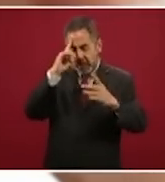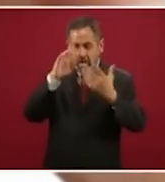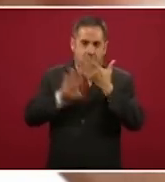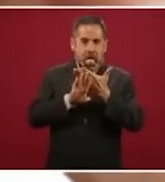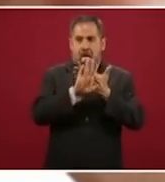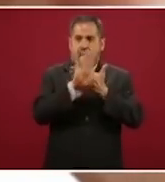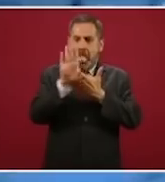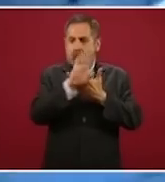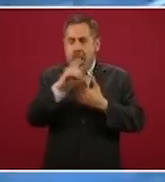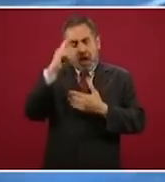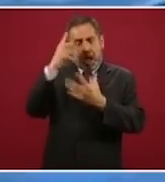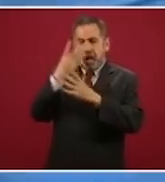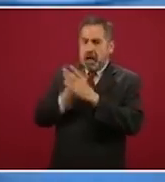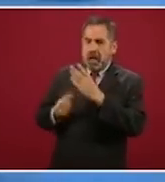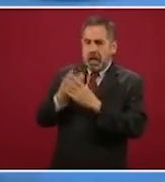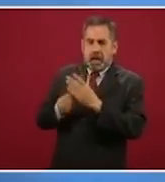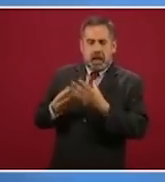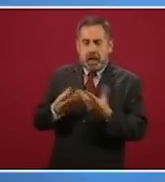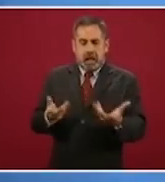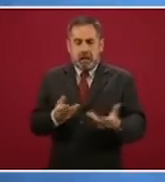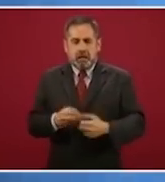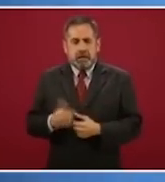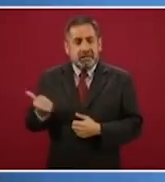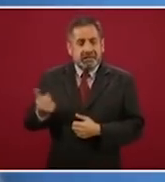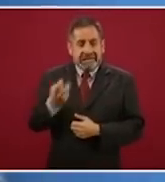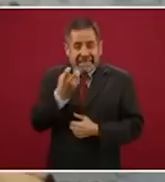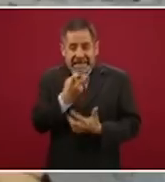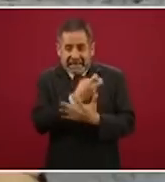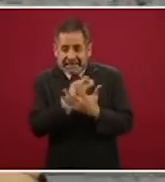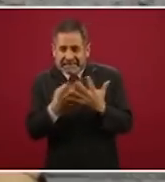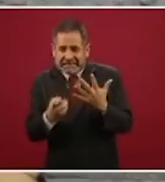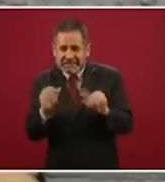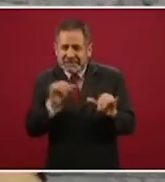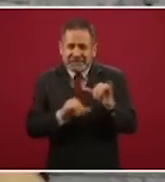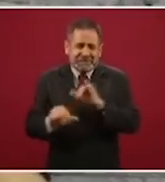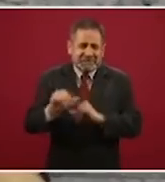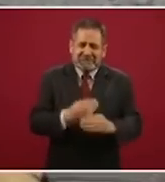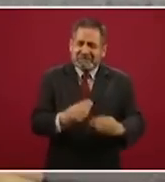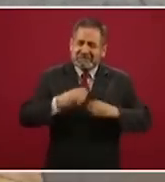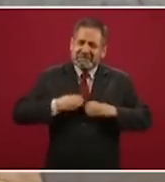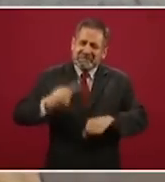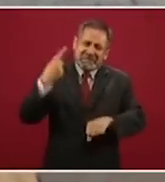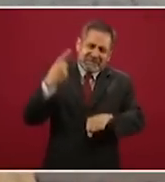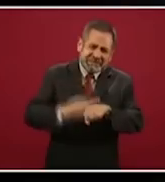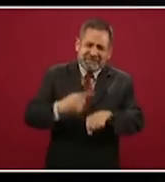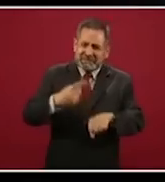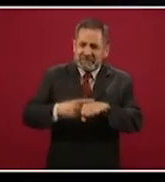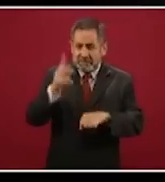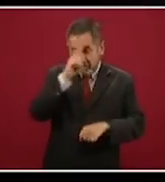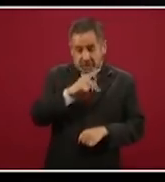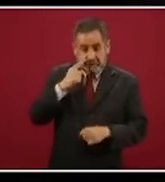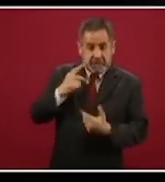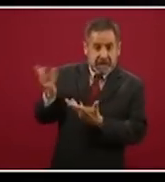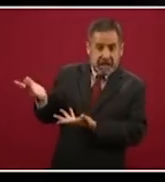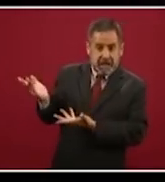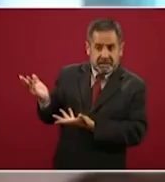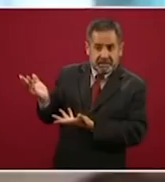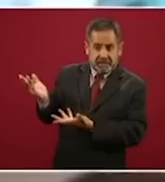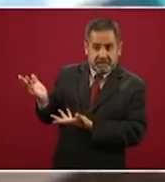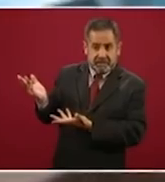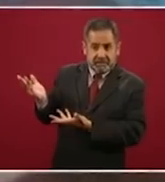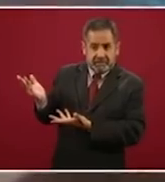y Alzheimer. Las drogas sintéticas son altamente tóxicas para la salud, con efectos siguientes: pérdida de